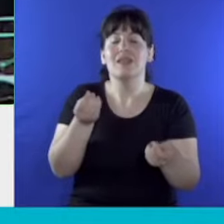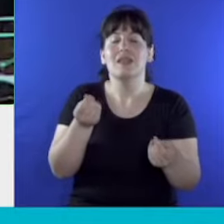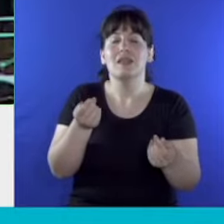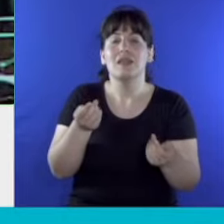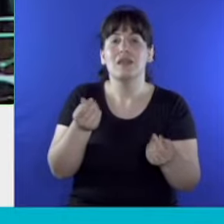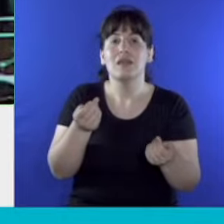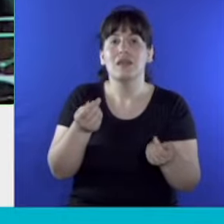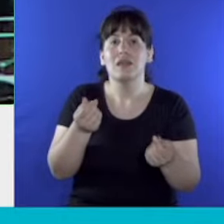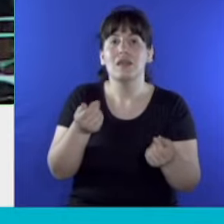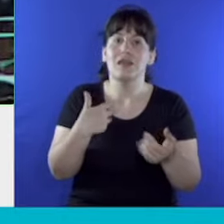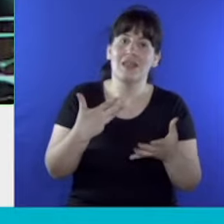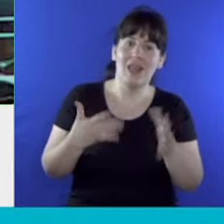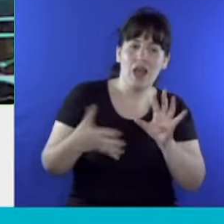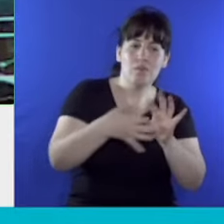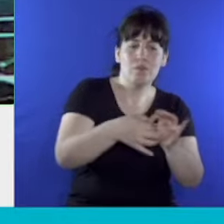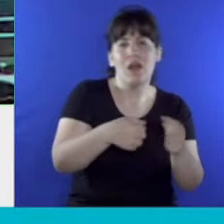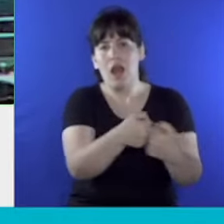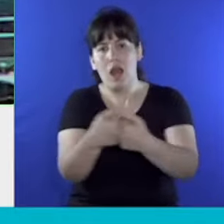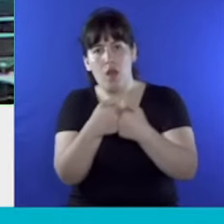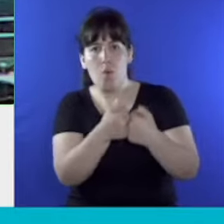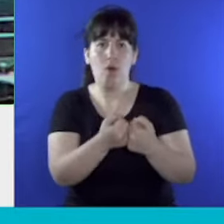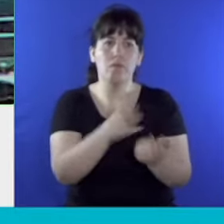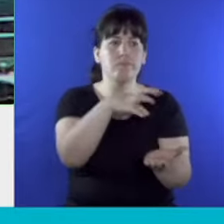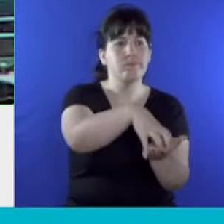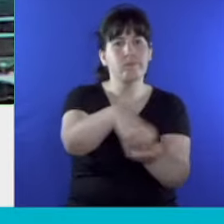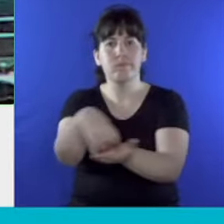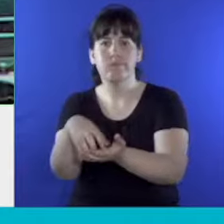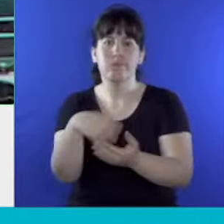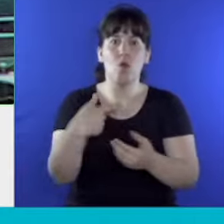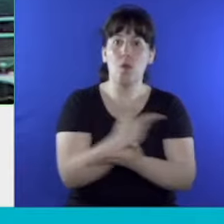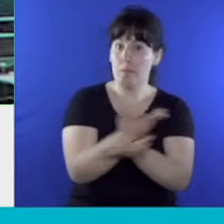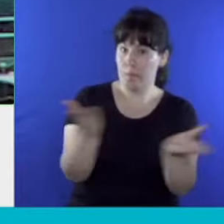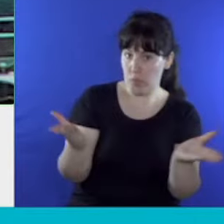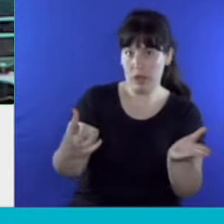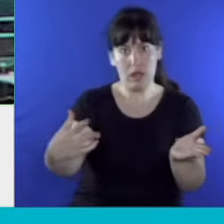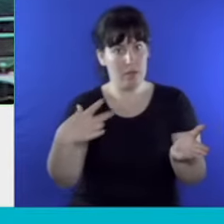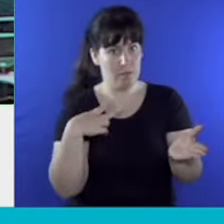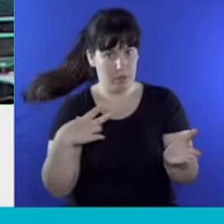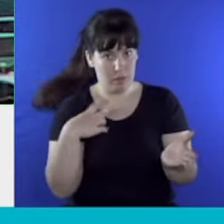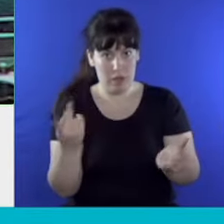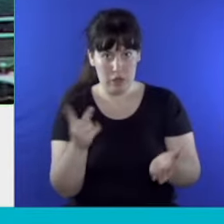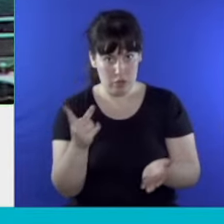de convenios, de acuerdos con distintos tipos de instituciones públicas y privadas